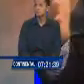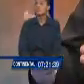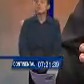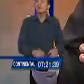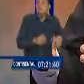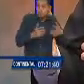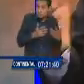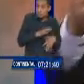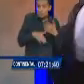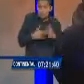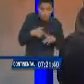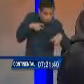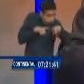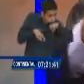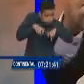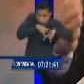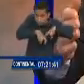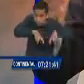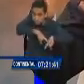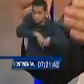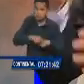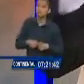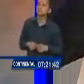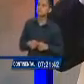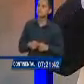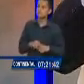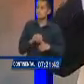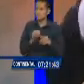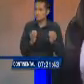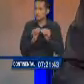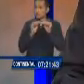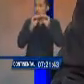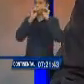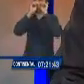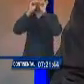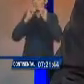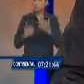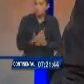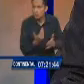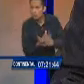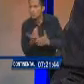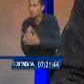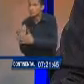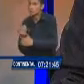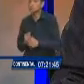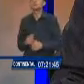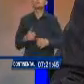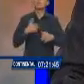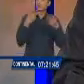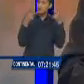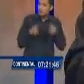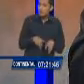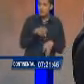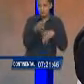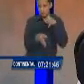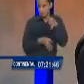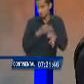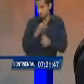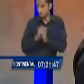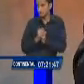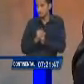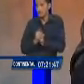estudios actuariales, y estos estudios actuariales se van actualizando. Hago notar además una cosa, que no